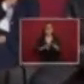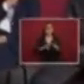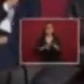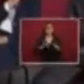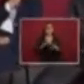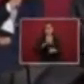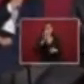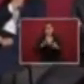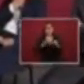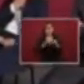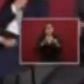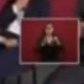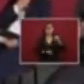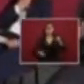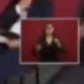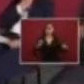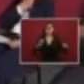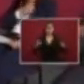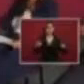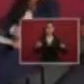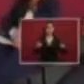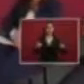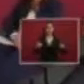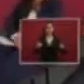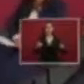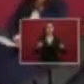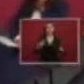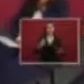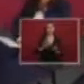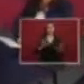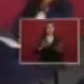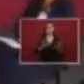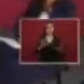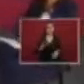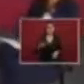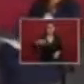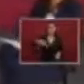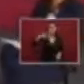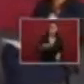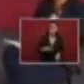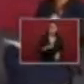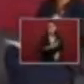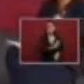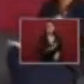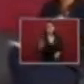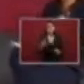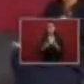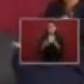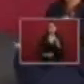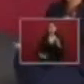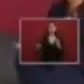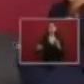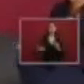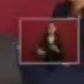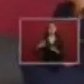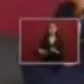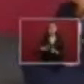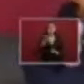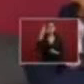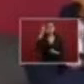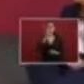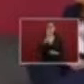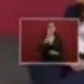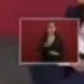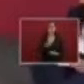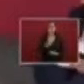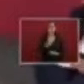caso juzgado en términos de percepción. Cambiarla sería difícil. Lo que está pasando ahora durante ese proceso, sin duda la ayuda, y a eso me refiero